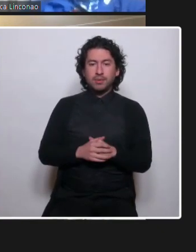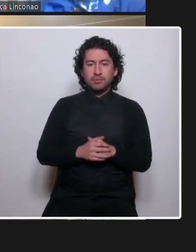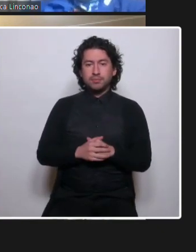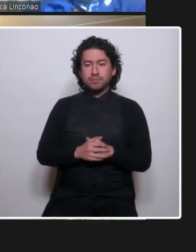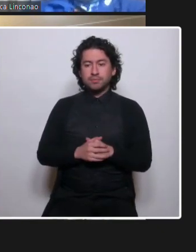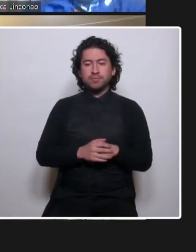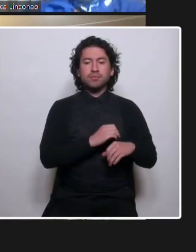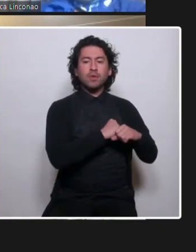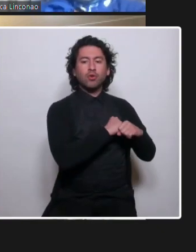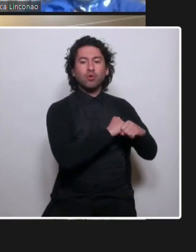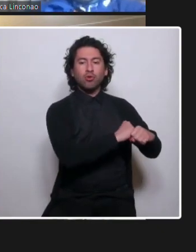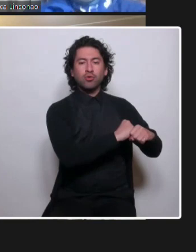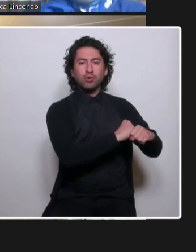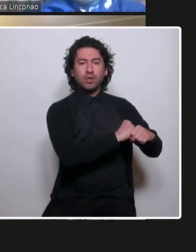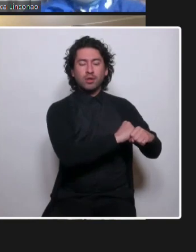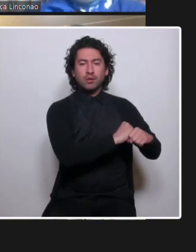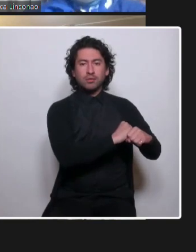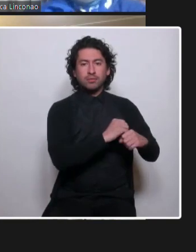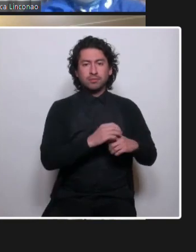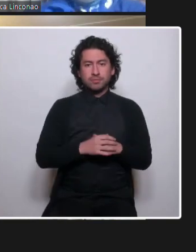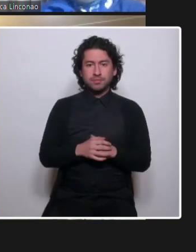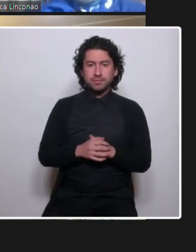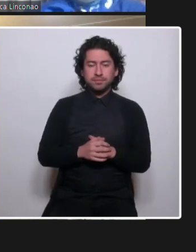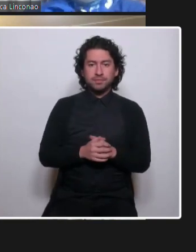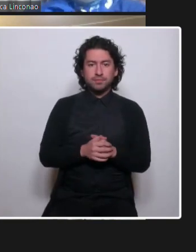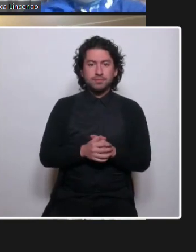En contra, señor secretario.